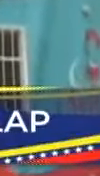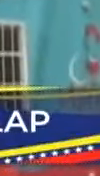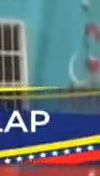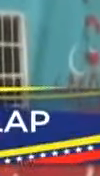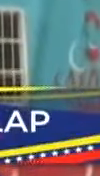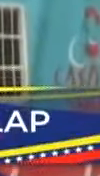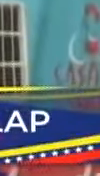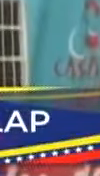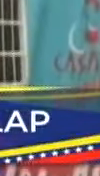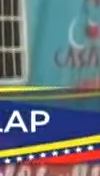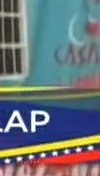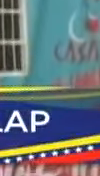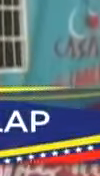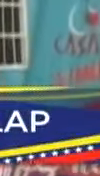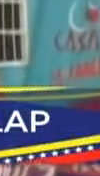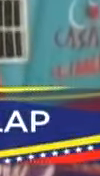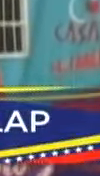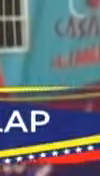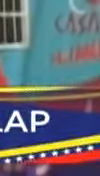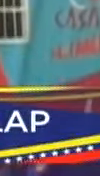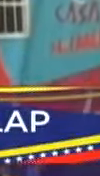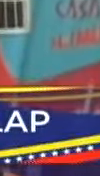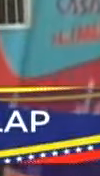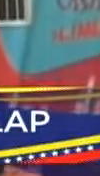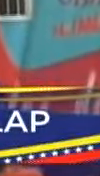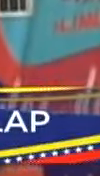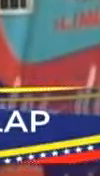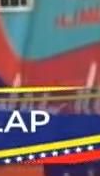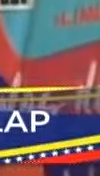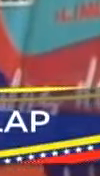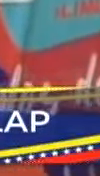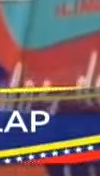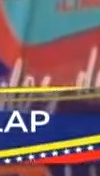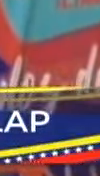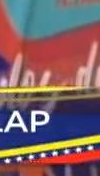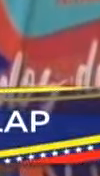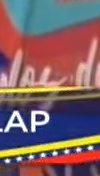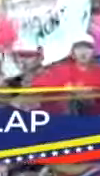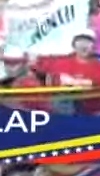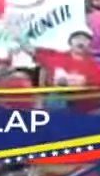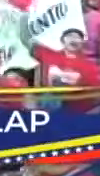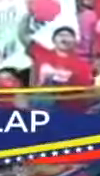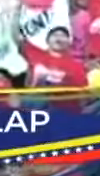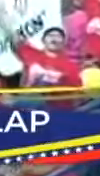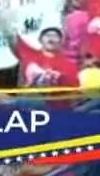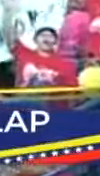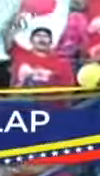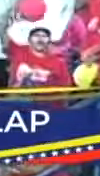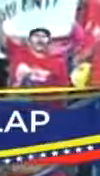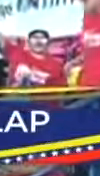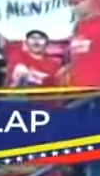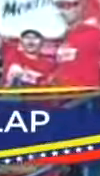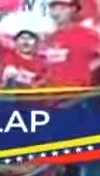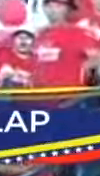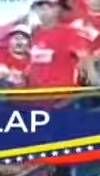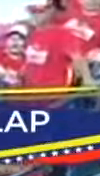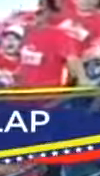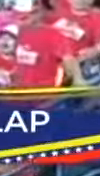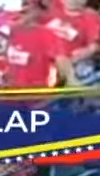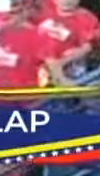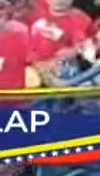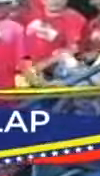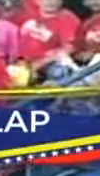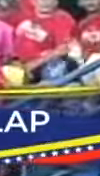de Estados Unidos sancionó este programa social, persiguió a los empresarios que en otros países producían CLAP y los vendían, metió preso a